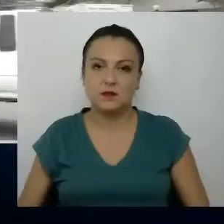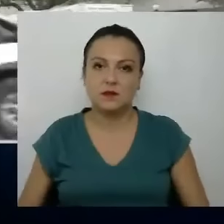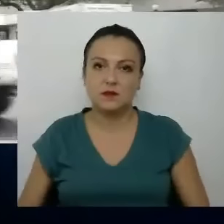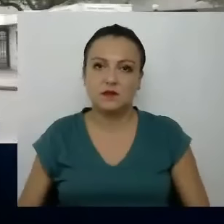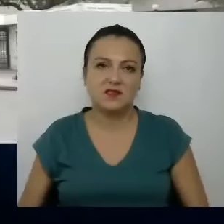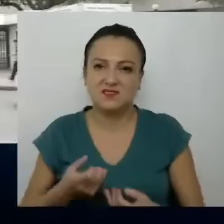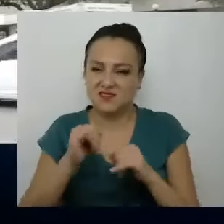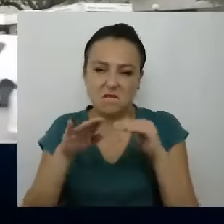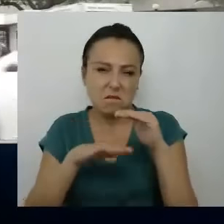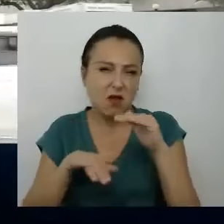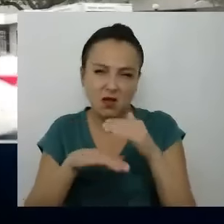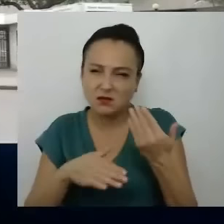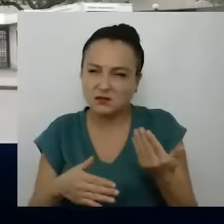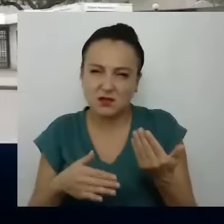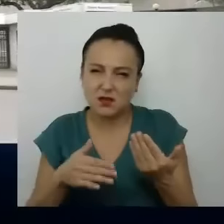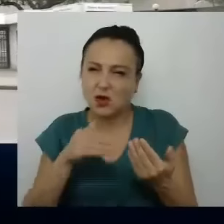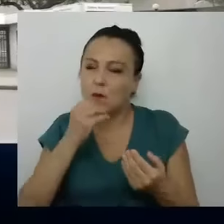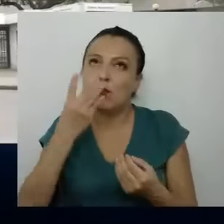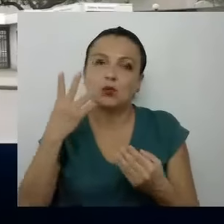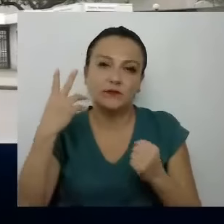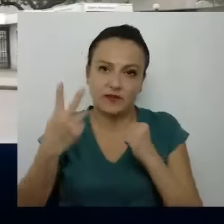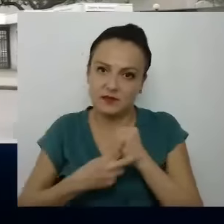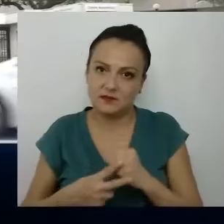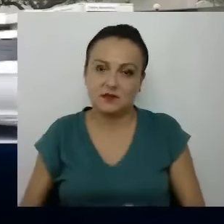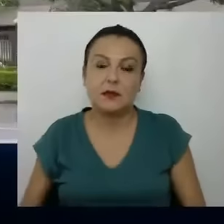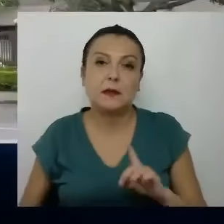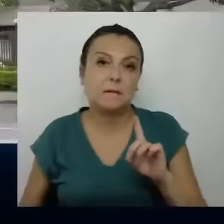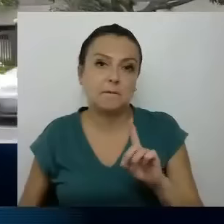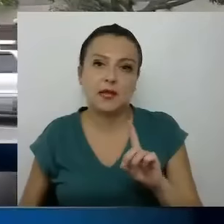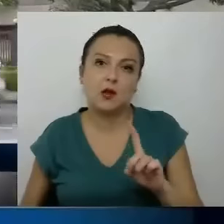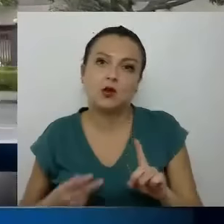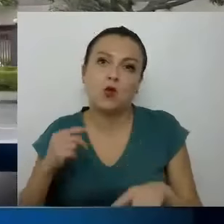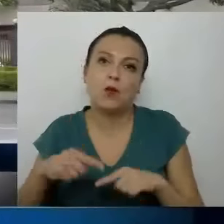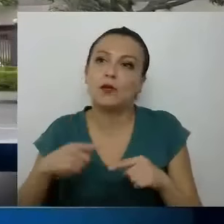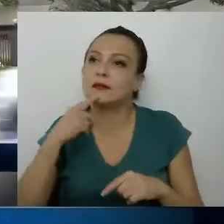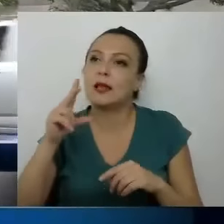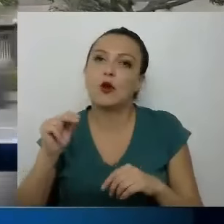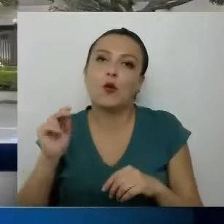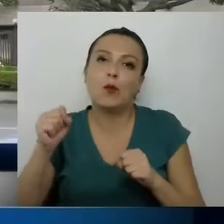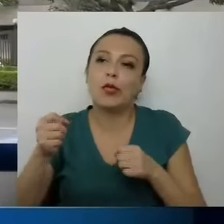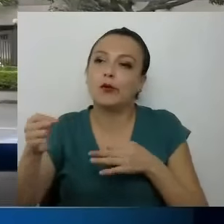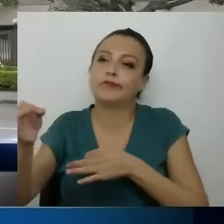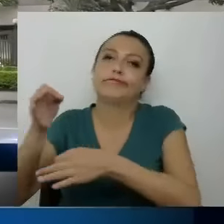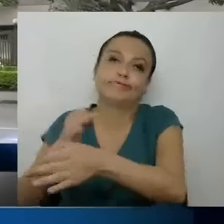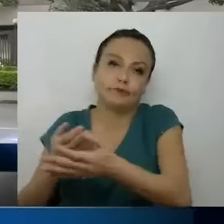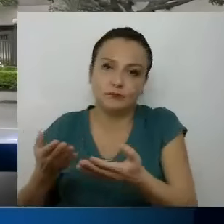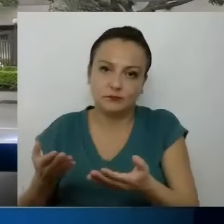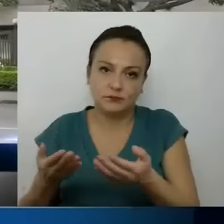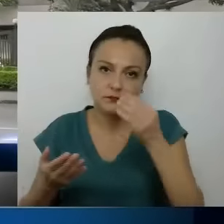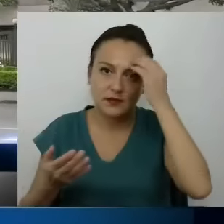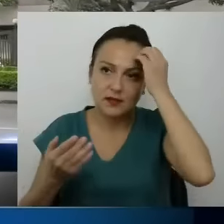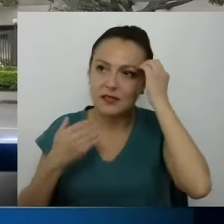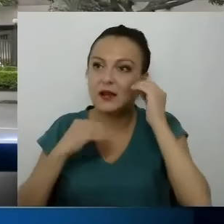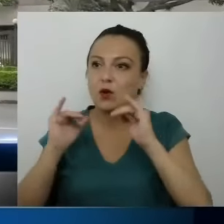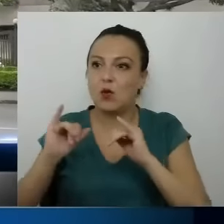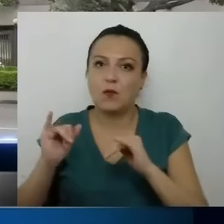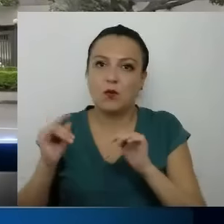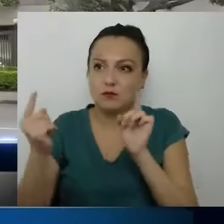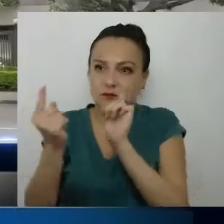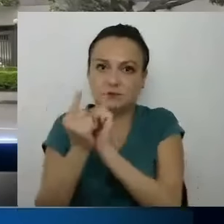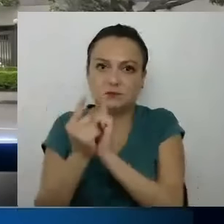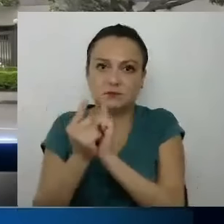infundadas muy reiteradamente, pero yo no me puedo negar a tener un encuentro,